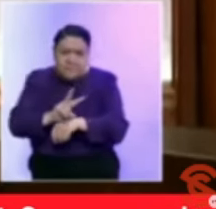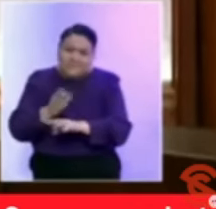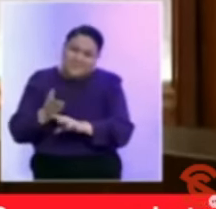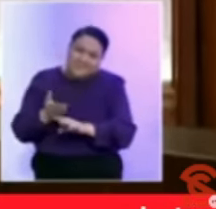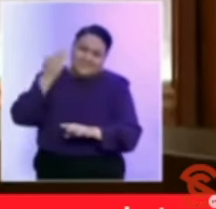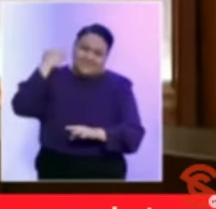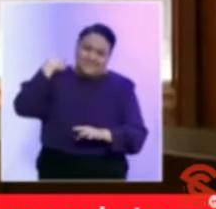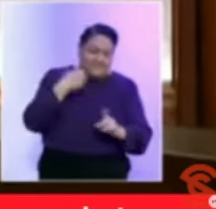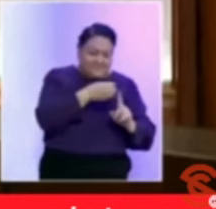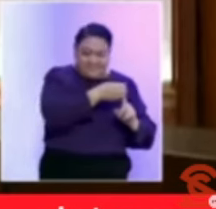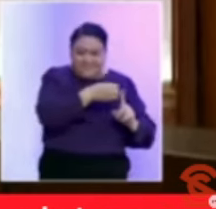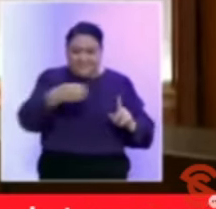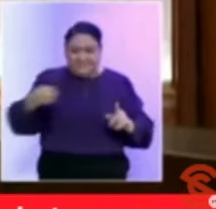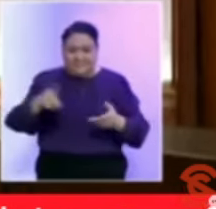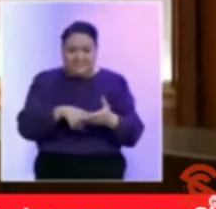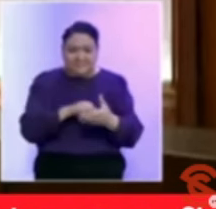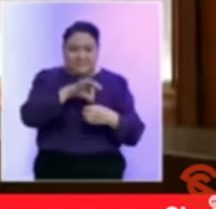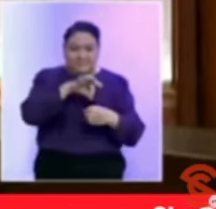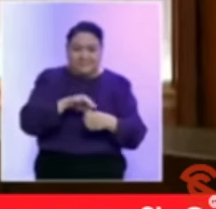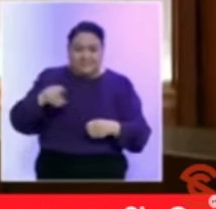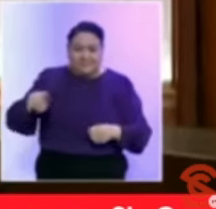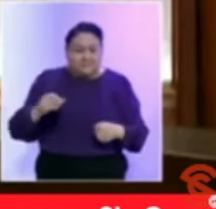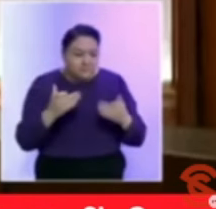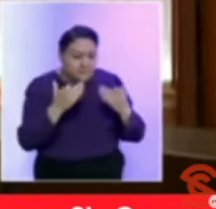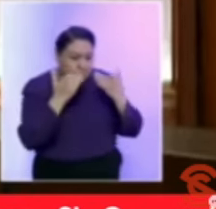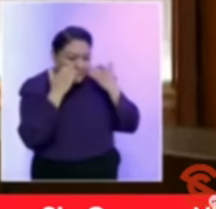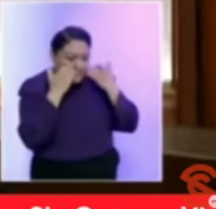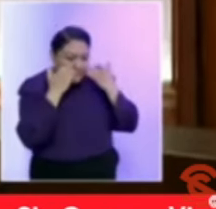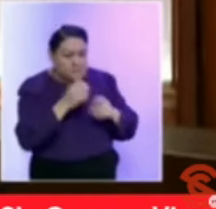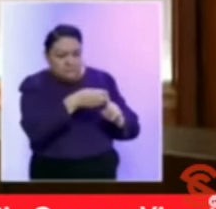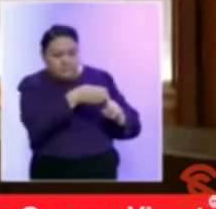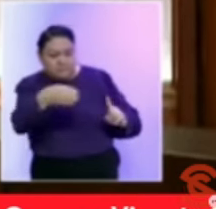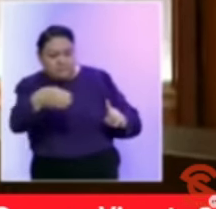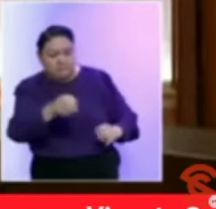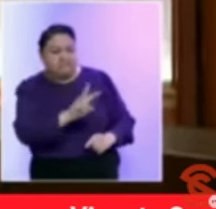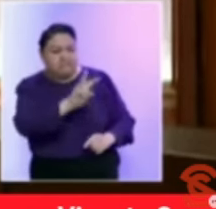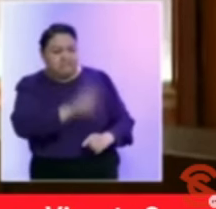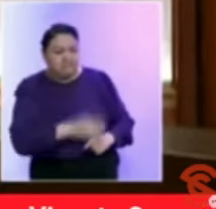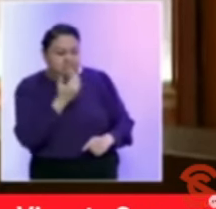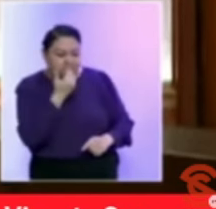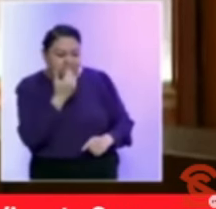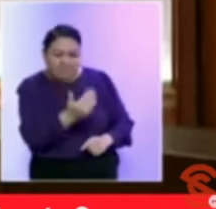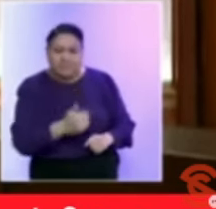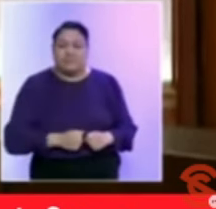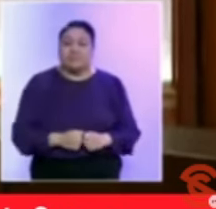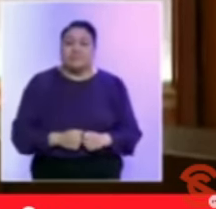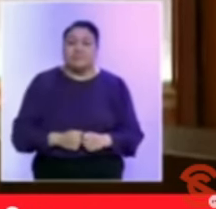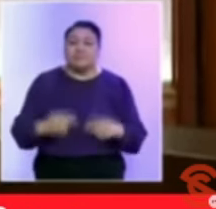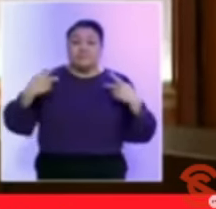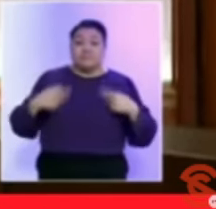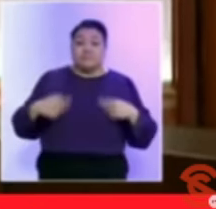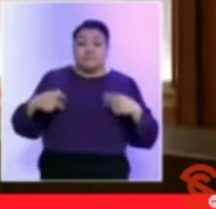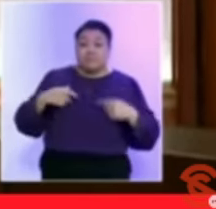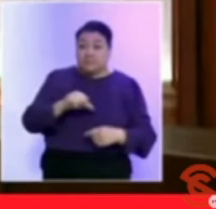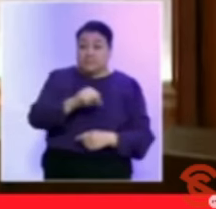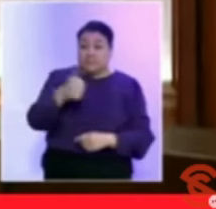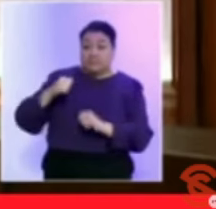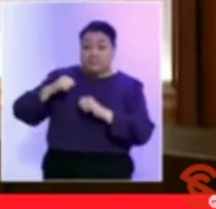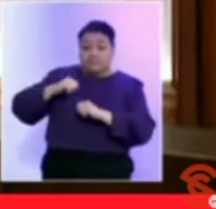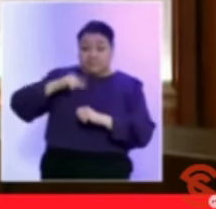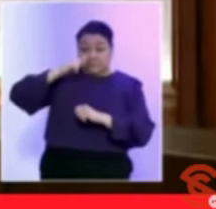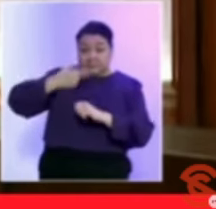electoral atestiguando su legitimidad personalidades y funcionariado